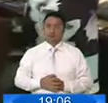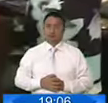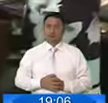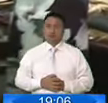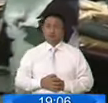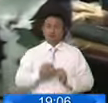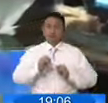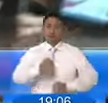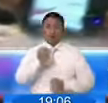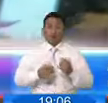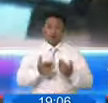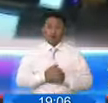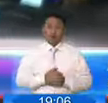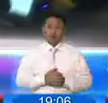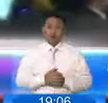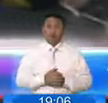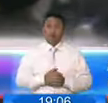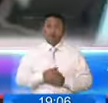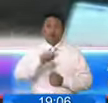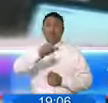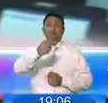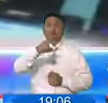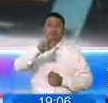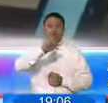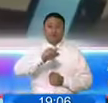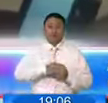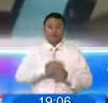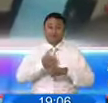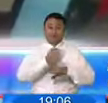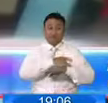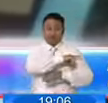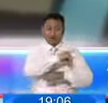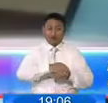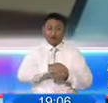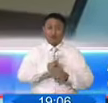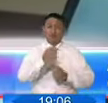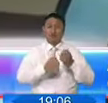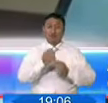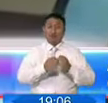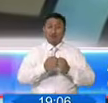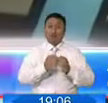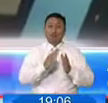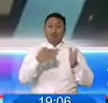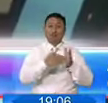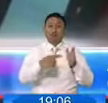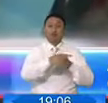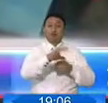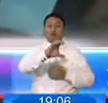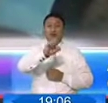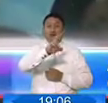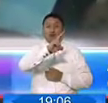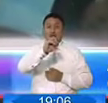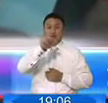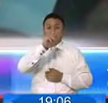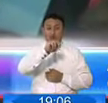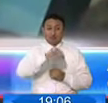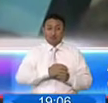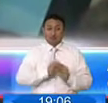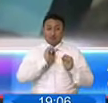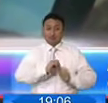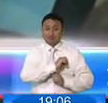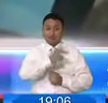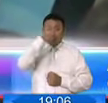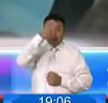terminaron recordando a la legisladora aguiñaga el altercado que protagonizó semanas anteriores en contra de maría josé carrión que fueron